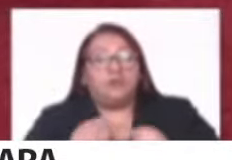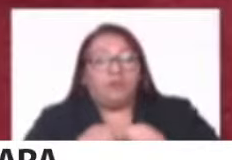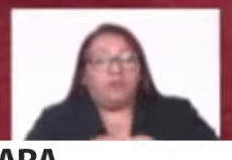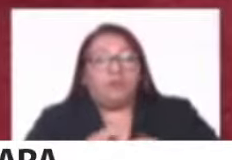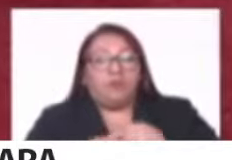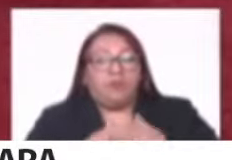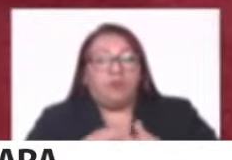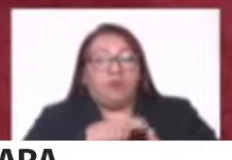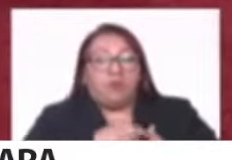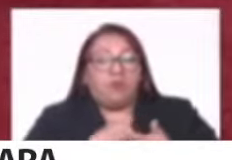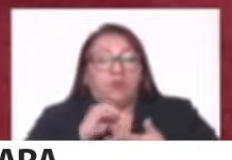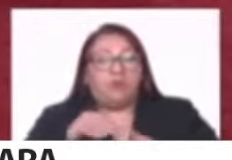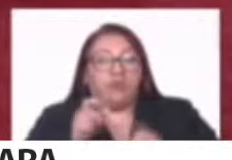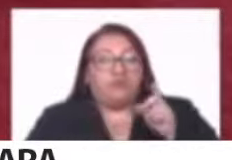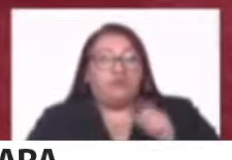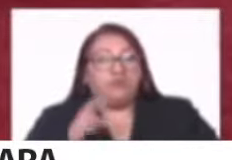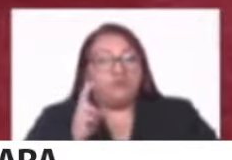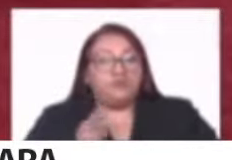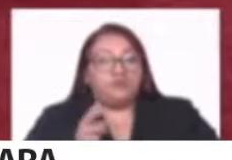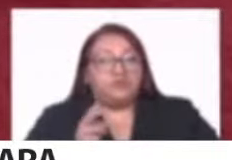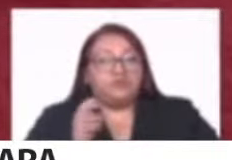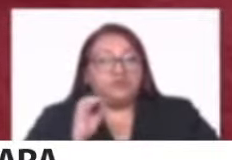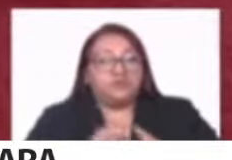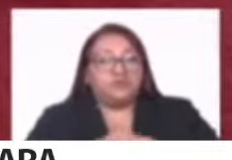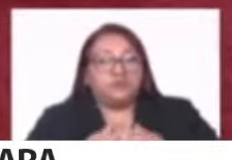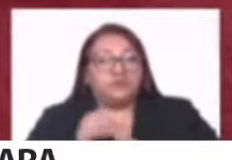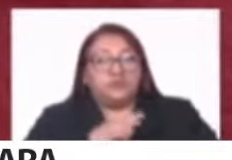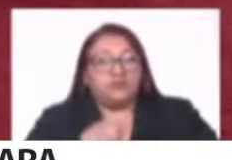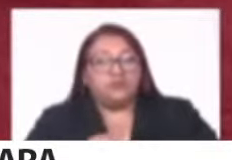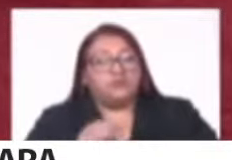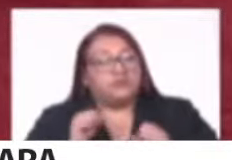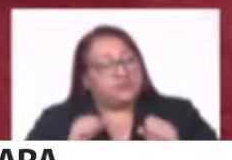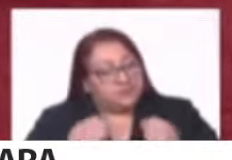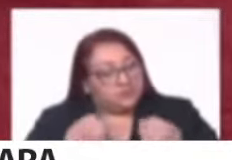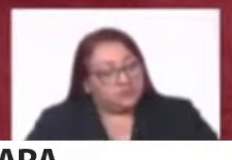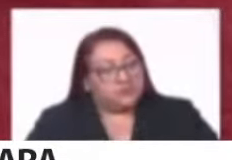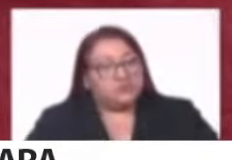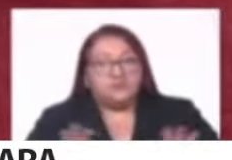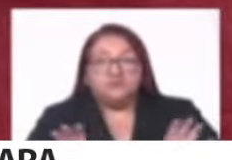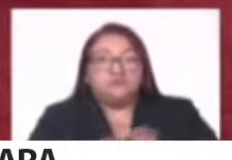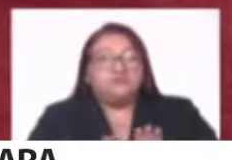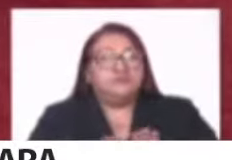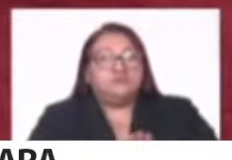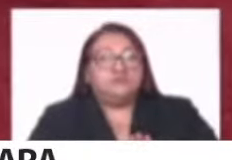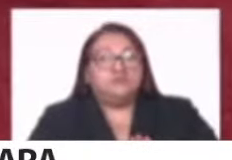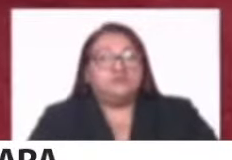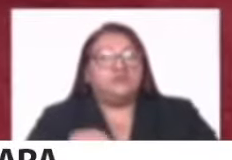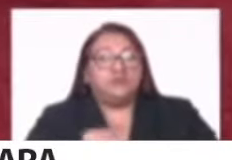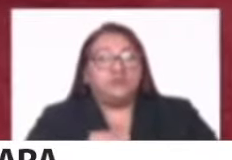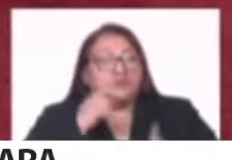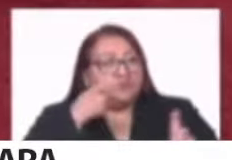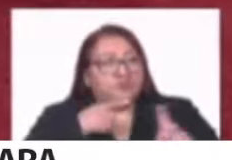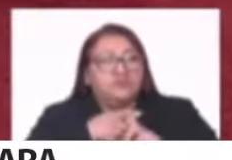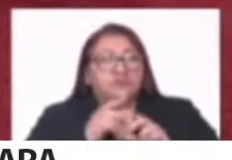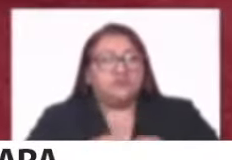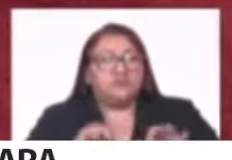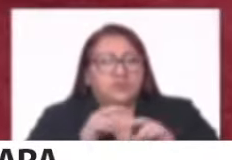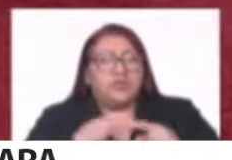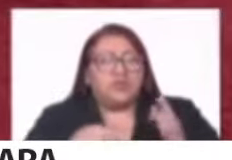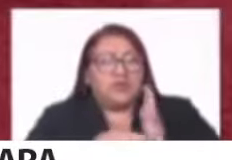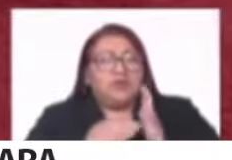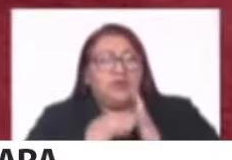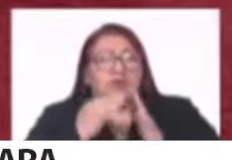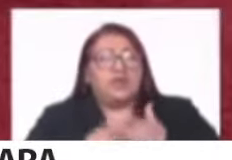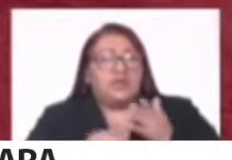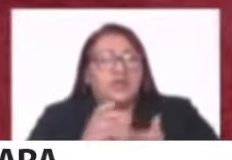de nombramiento de profesores, la posición del gobierno ha sido y será la misma. Nuestro norte es la meritocracia, ya